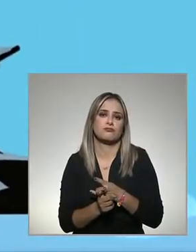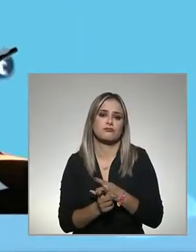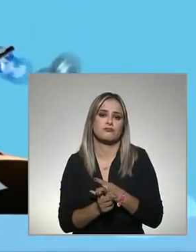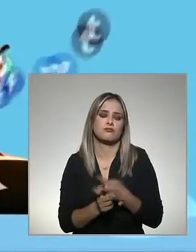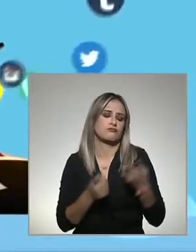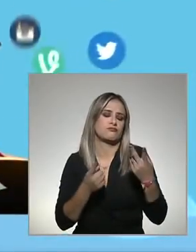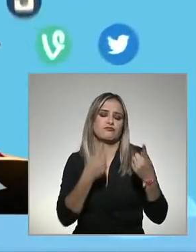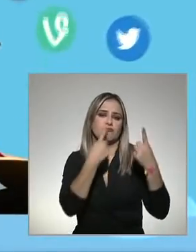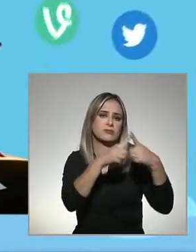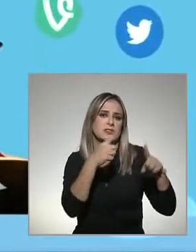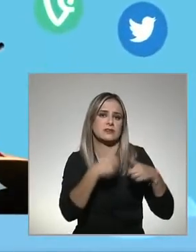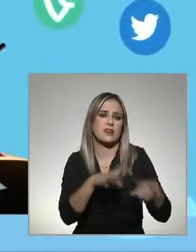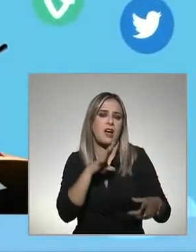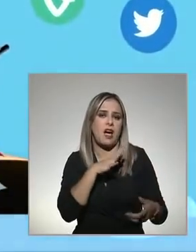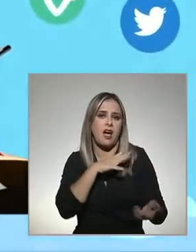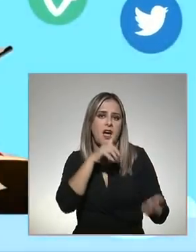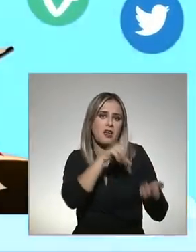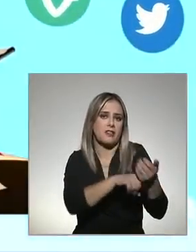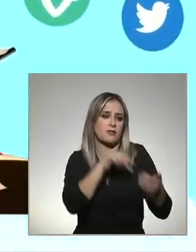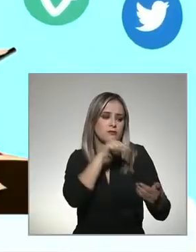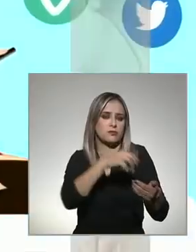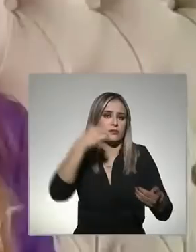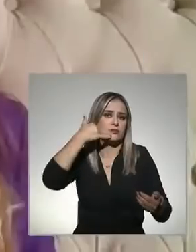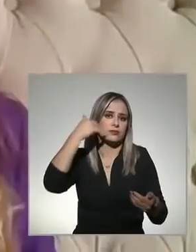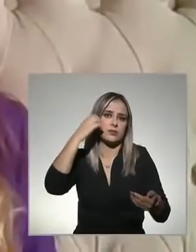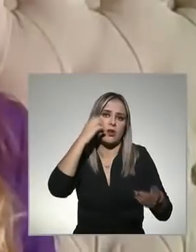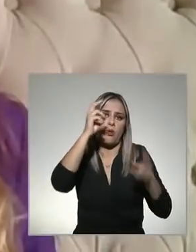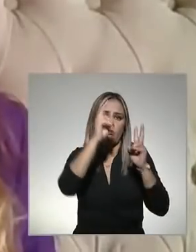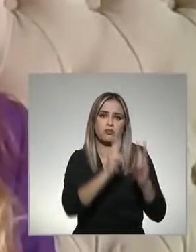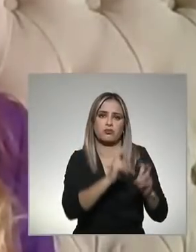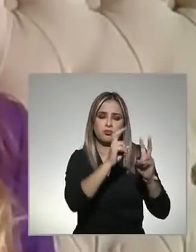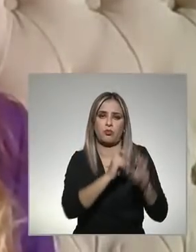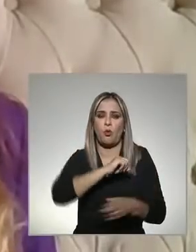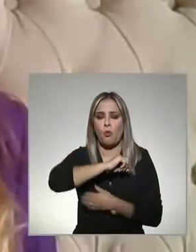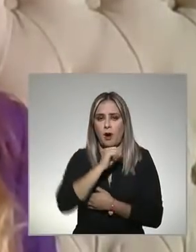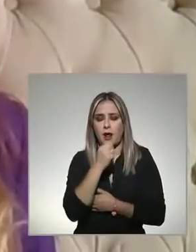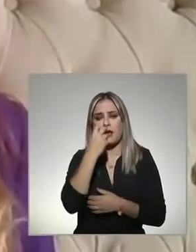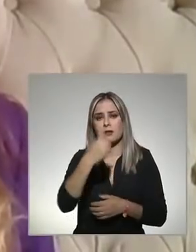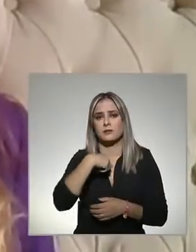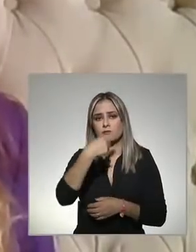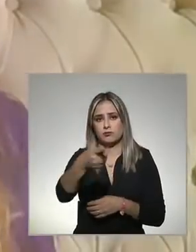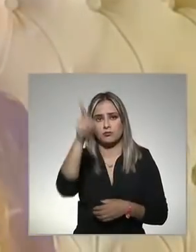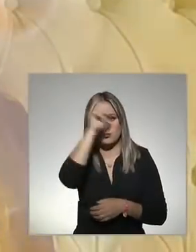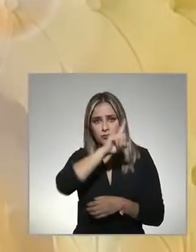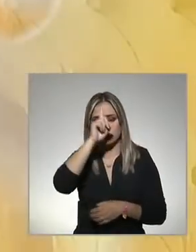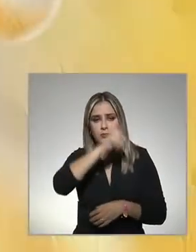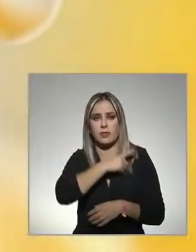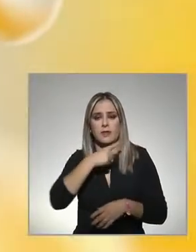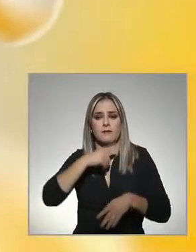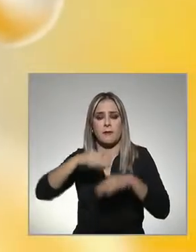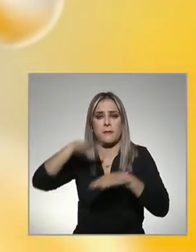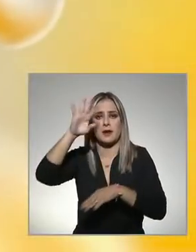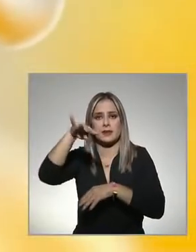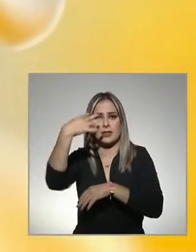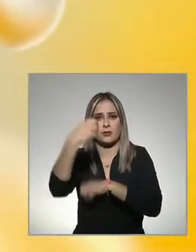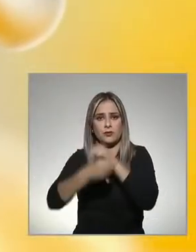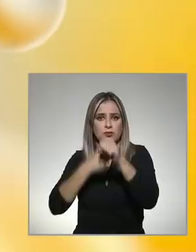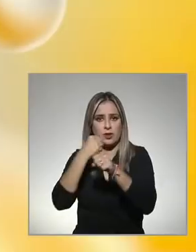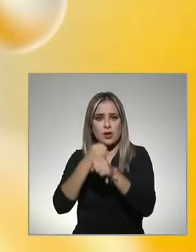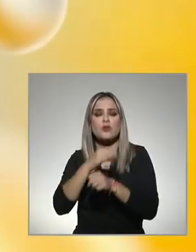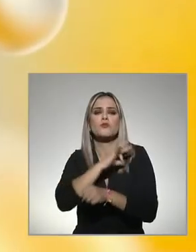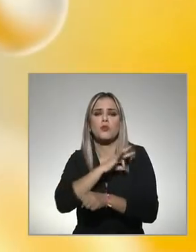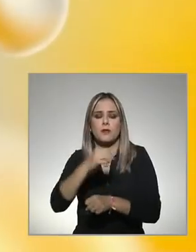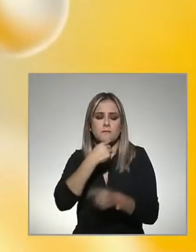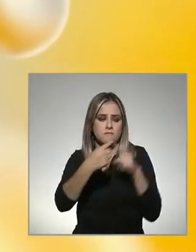duerme, cuando se despierta, etcétera. Entonces, la recomendación para mayores de 14 años, podría haber un